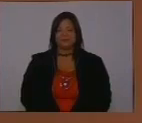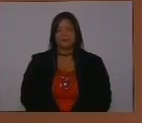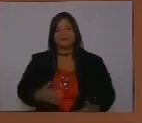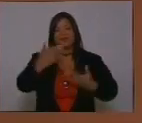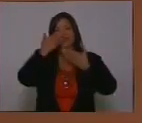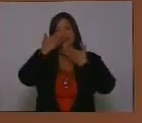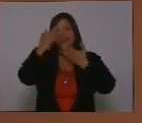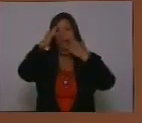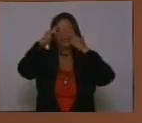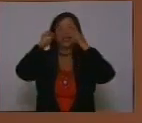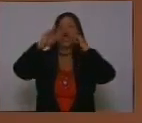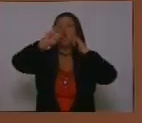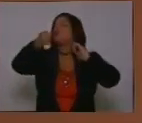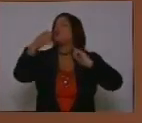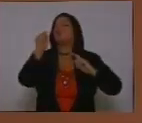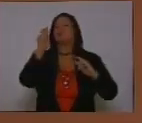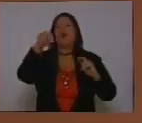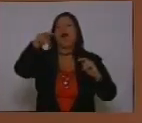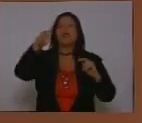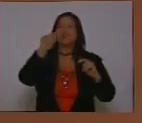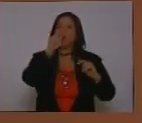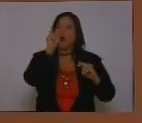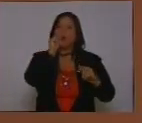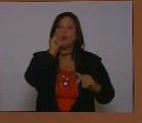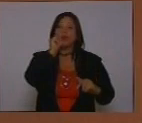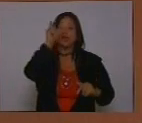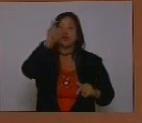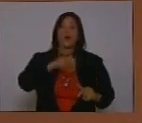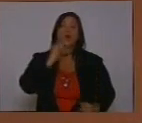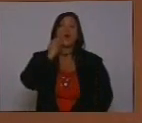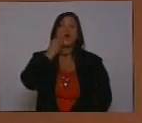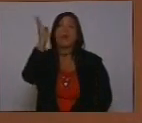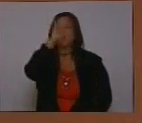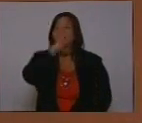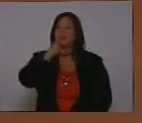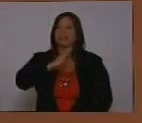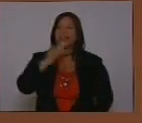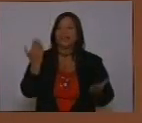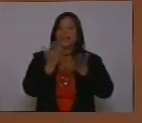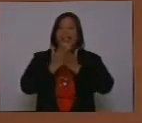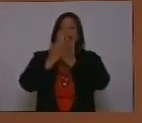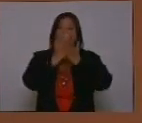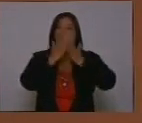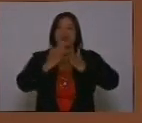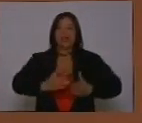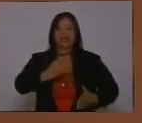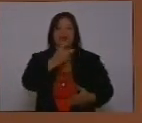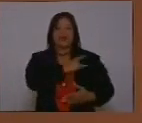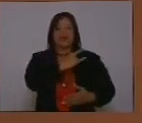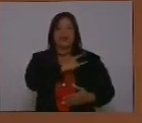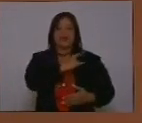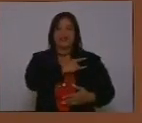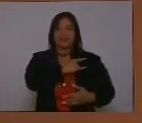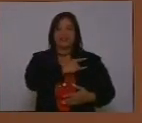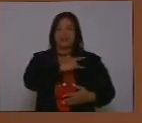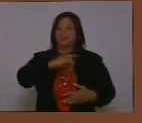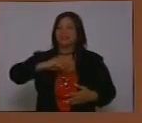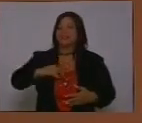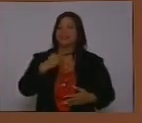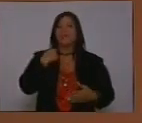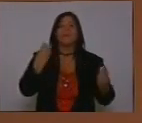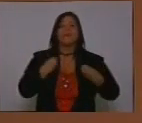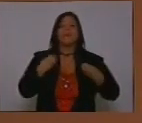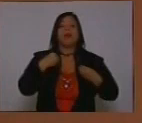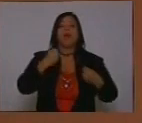Gracias, Joandro Alves, de Brasil, de Boavista,